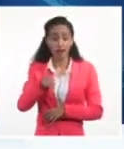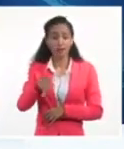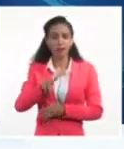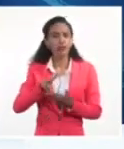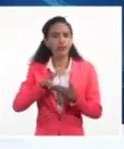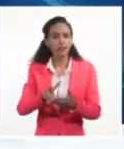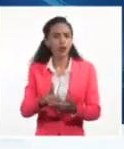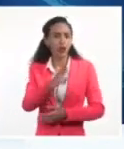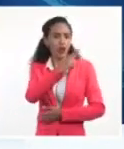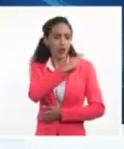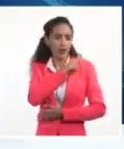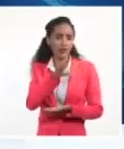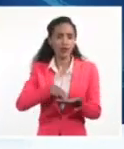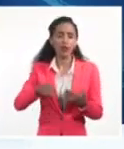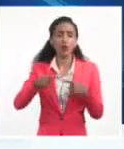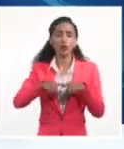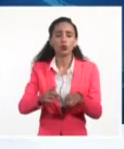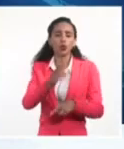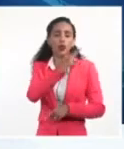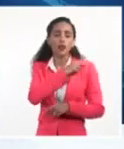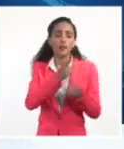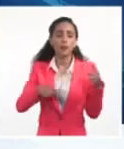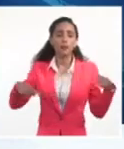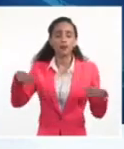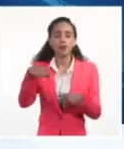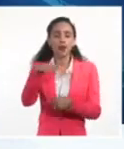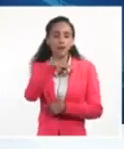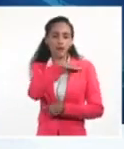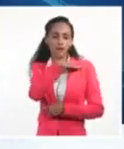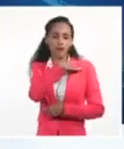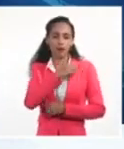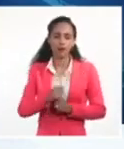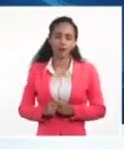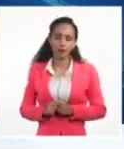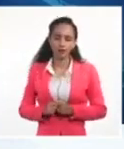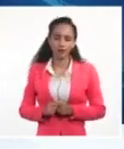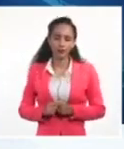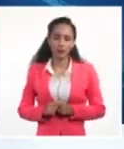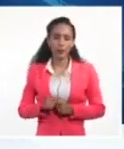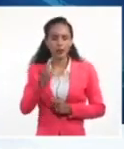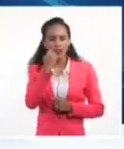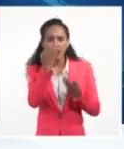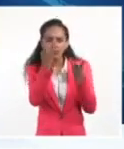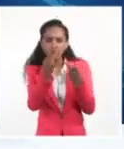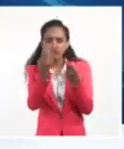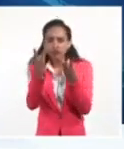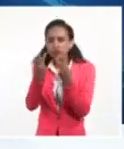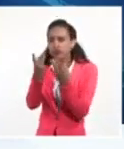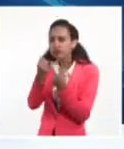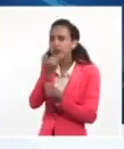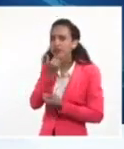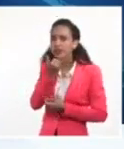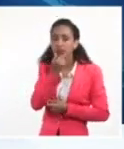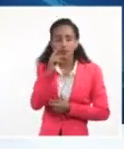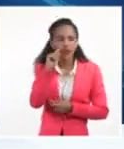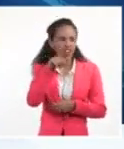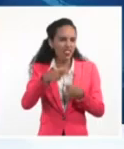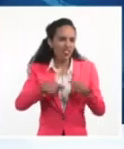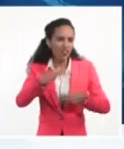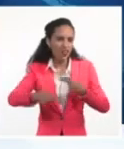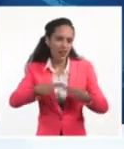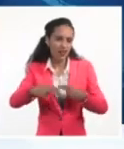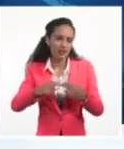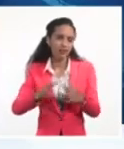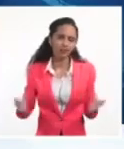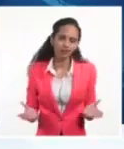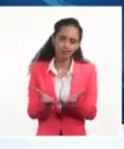autoridades del territorio junto a jefes principales de las Fuerzas Armadas Revolucionarias para cuantificar daños y supervisar las acciones que se realizan en la